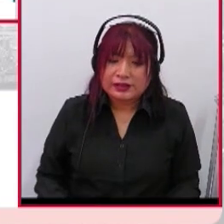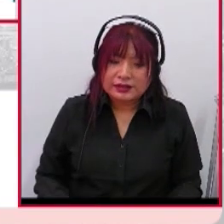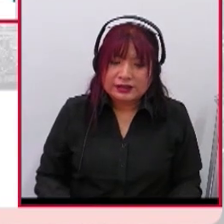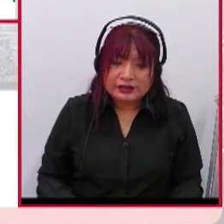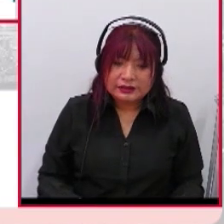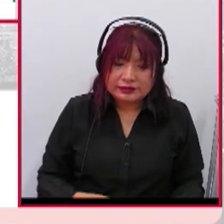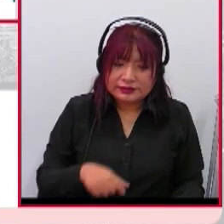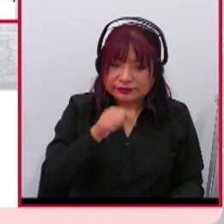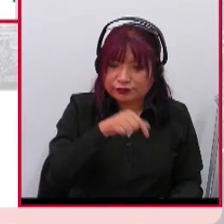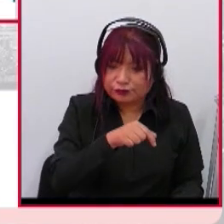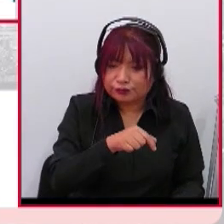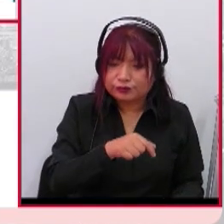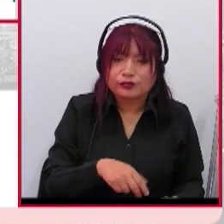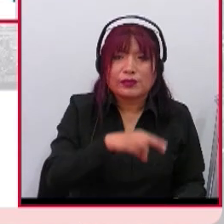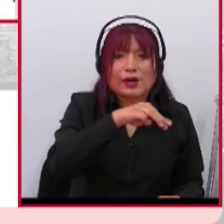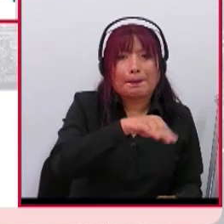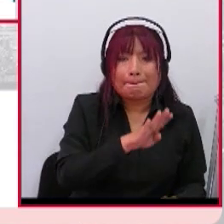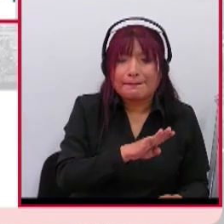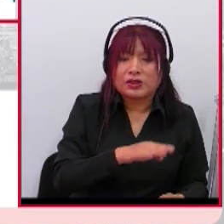detalle